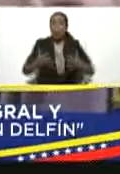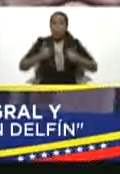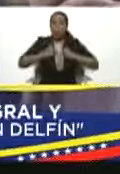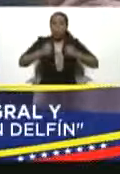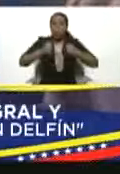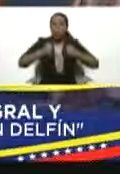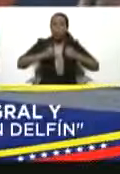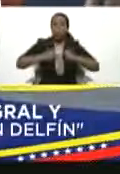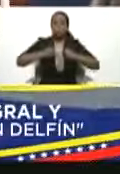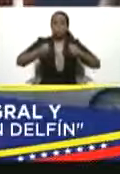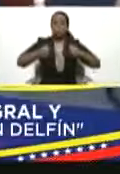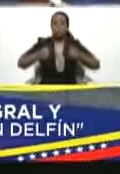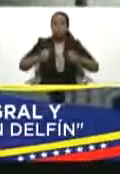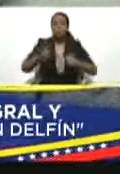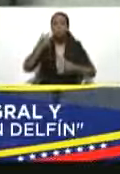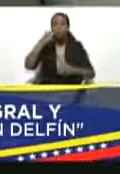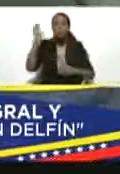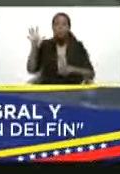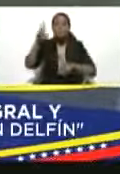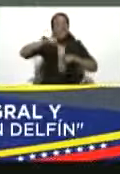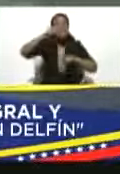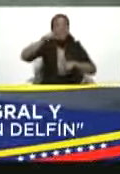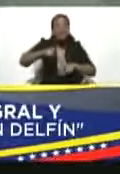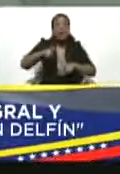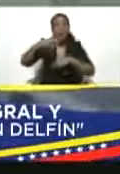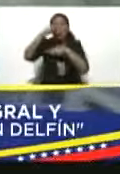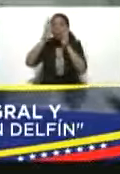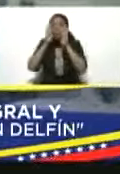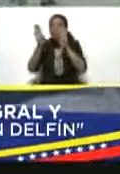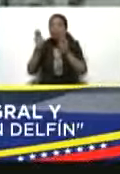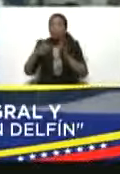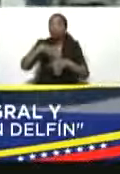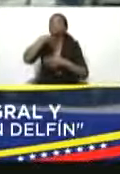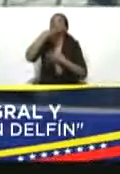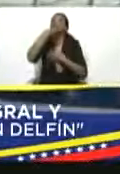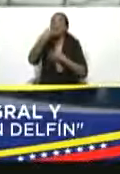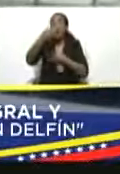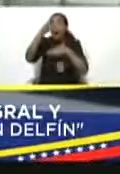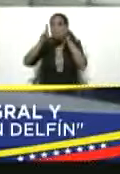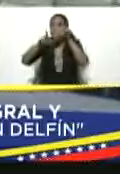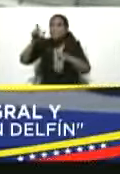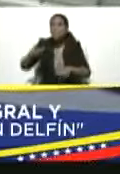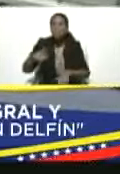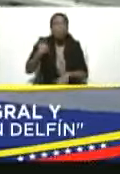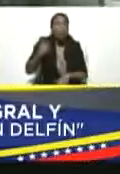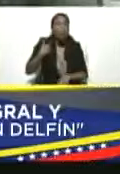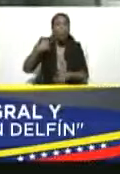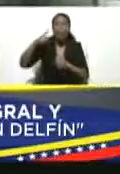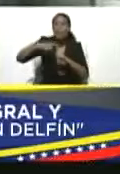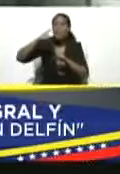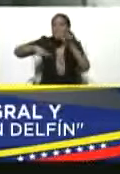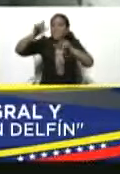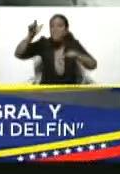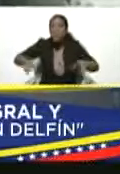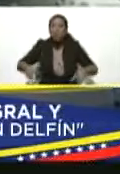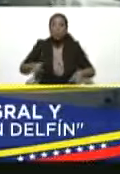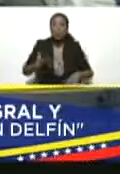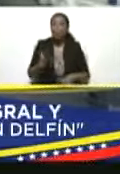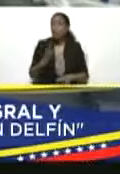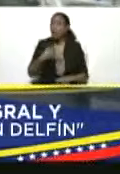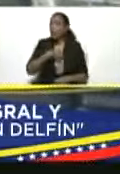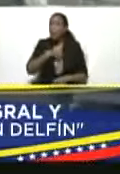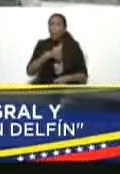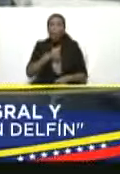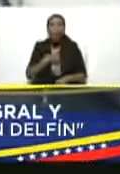desfibriladores tenemos todo lo necesario incluso aspiradores para atender cualquier tipo de paciente que nos llegue